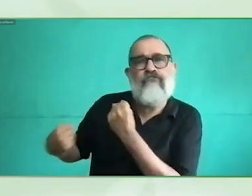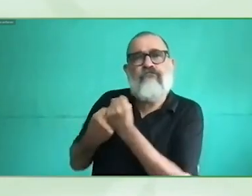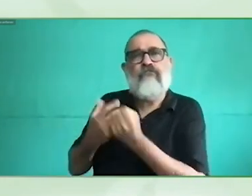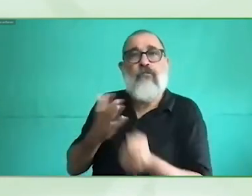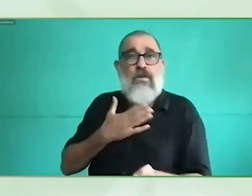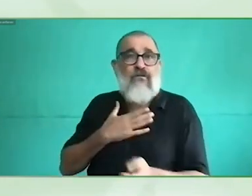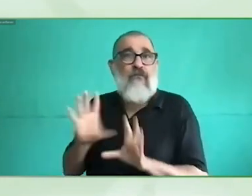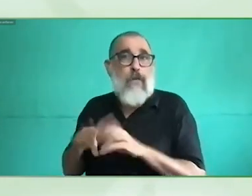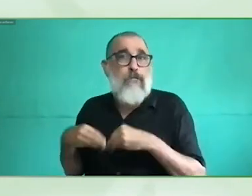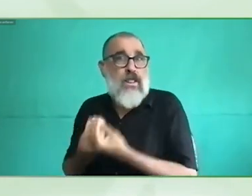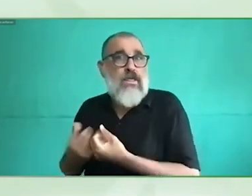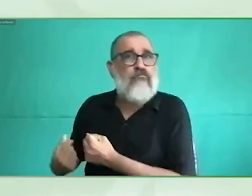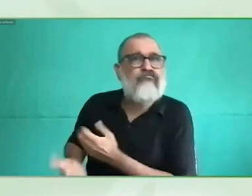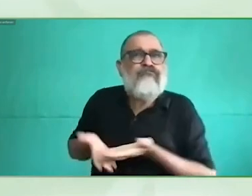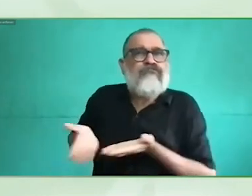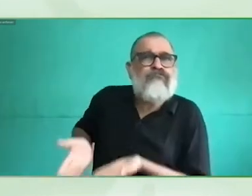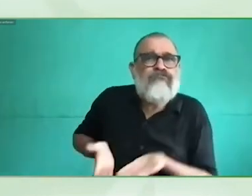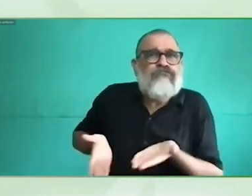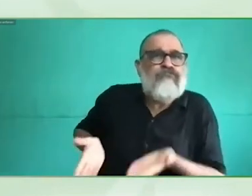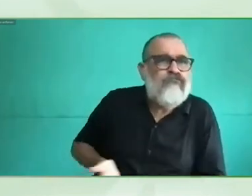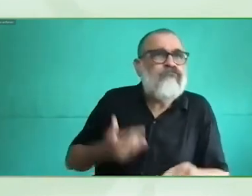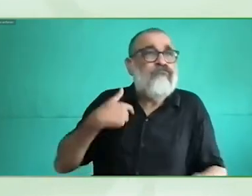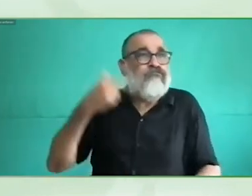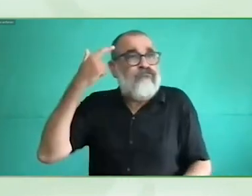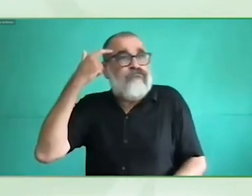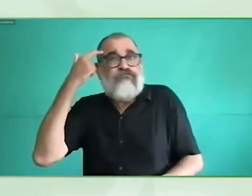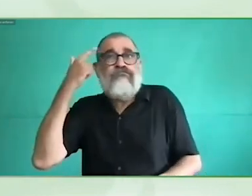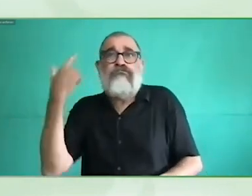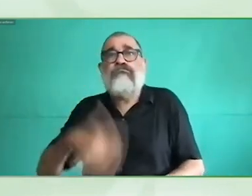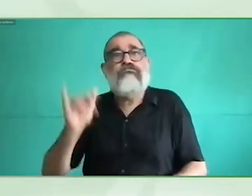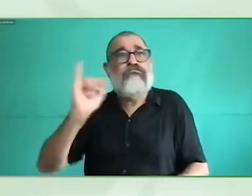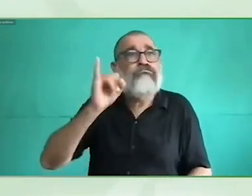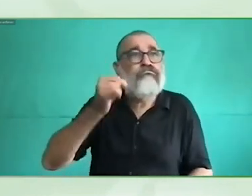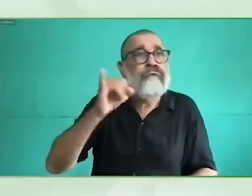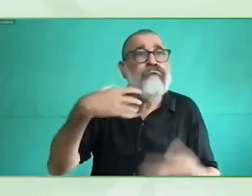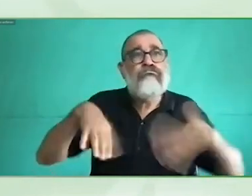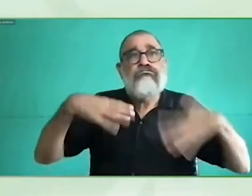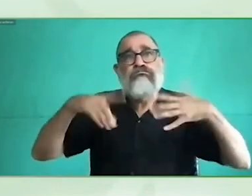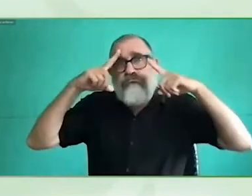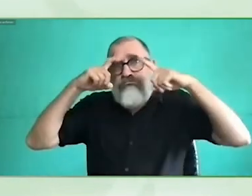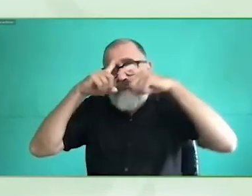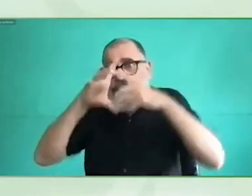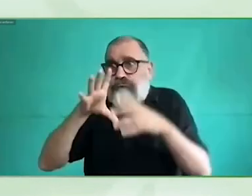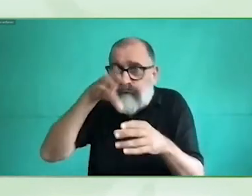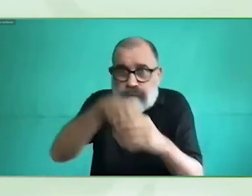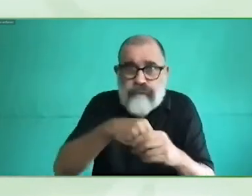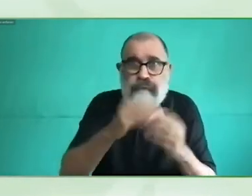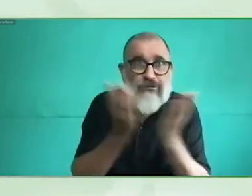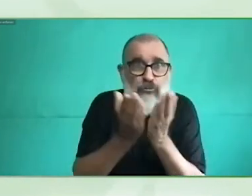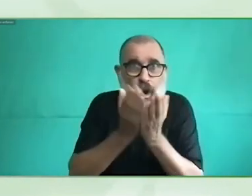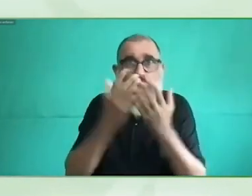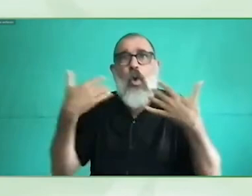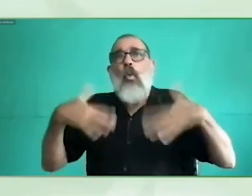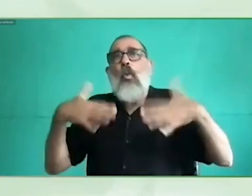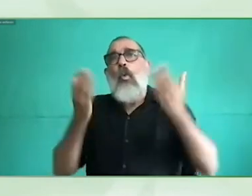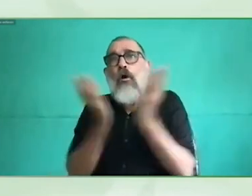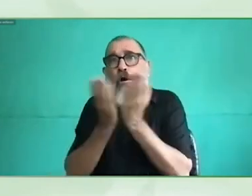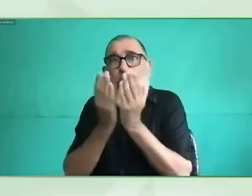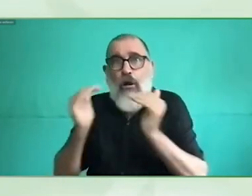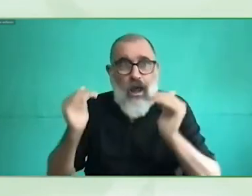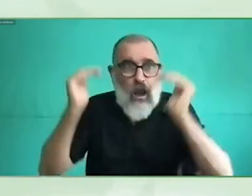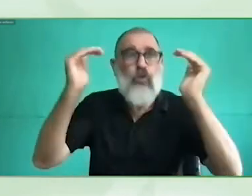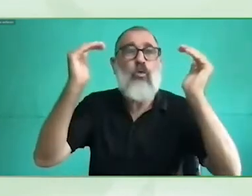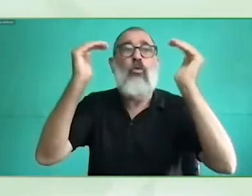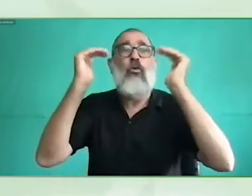cuando estaba en el kínder para que haga de ayudante de la profe y pudiera ayudarme a mí